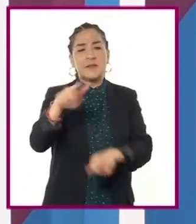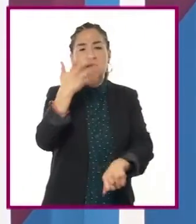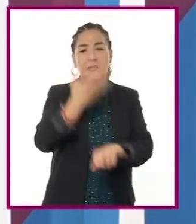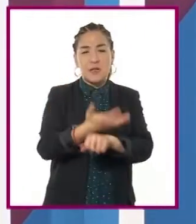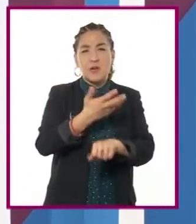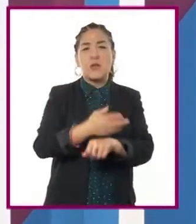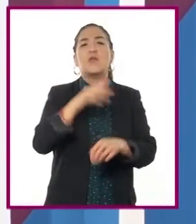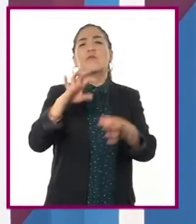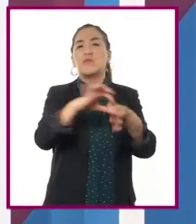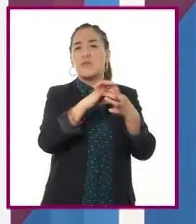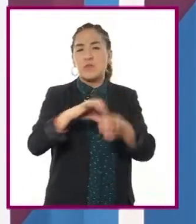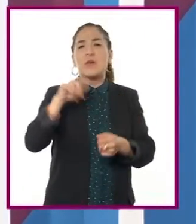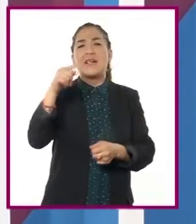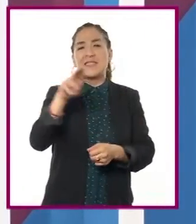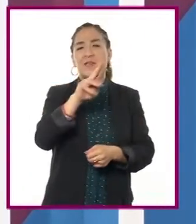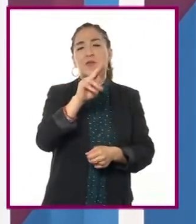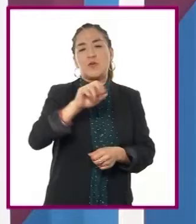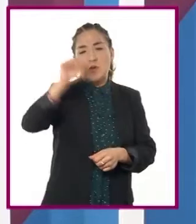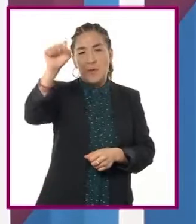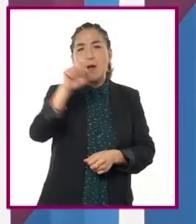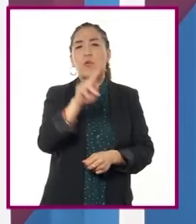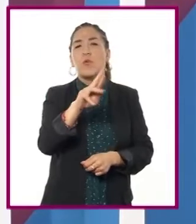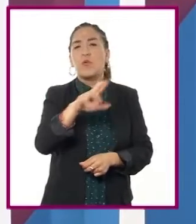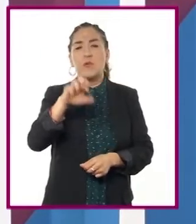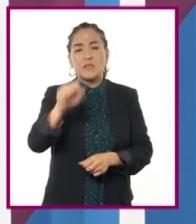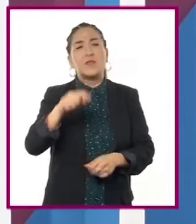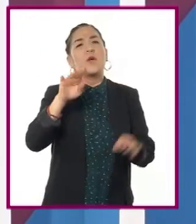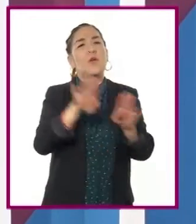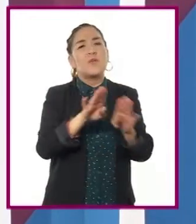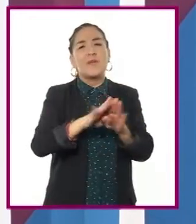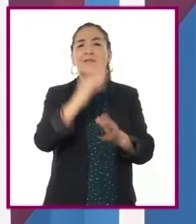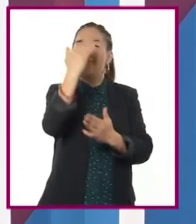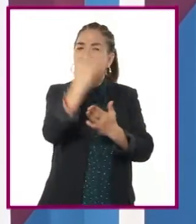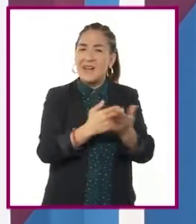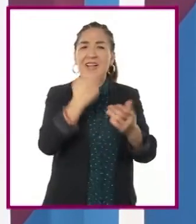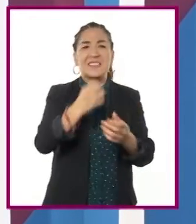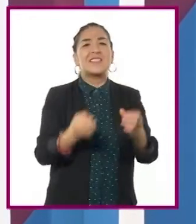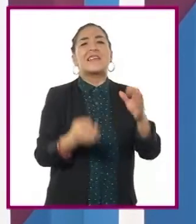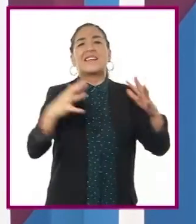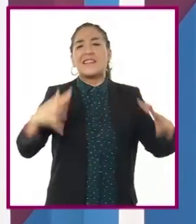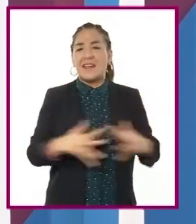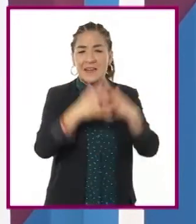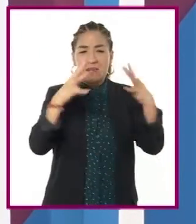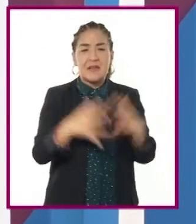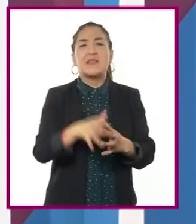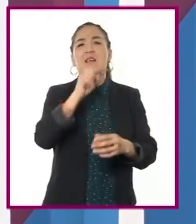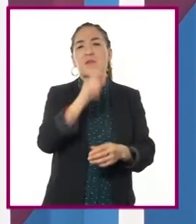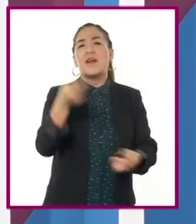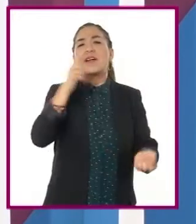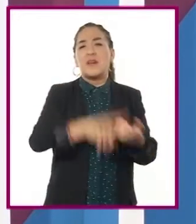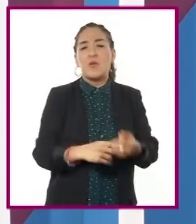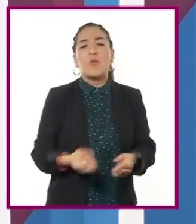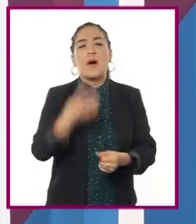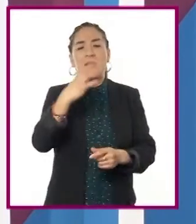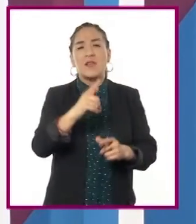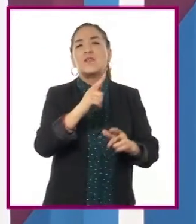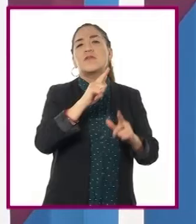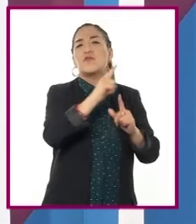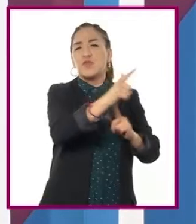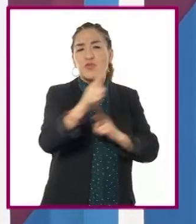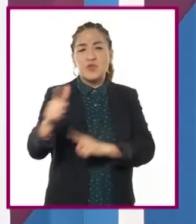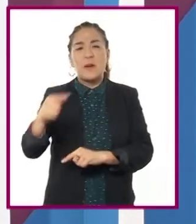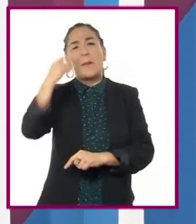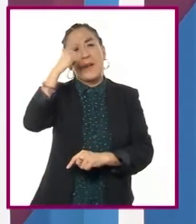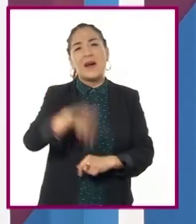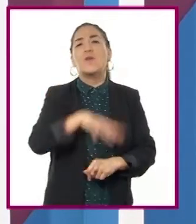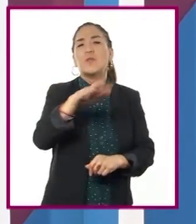decidieron negociar para reducir el riesgo de una nueva guerra y disminuir el número de armas nucleares. Buscaban